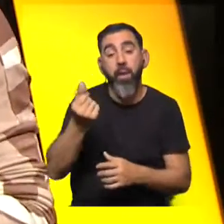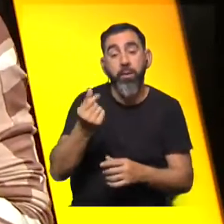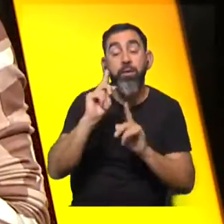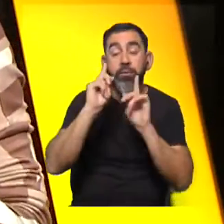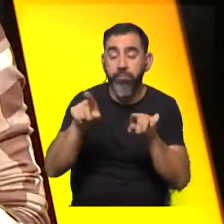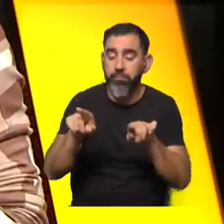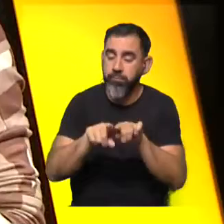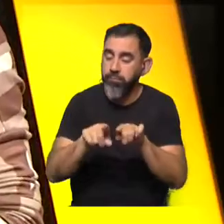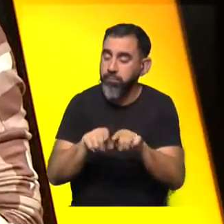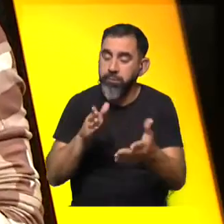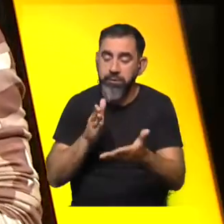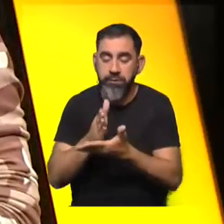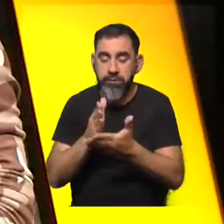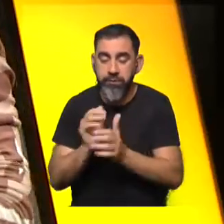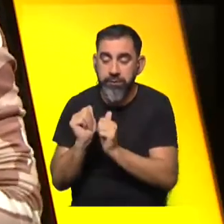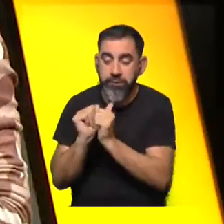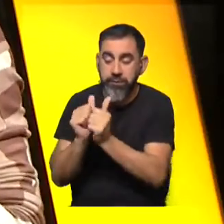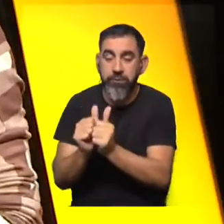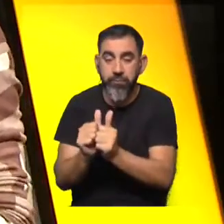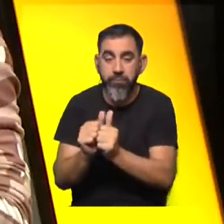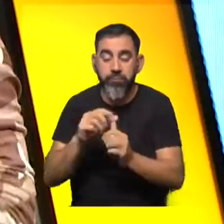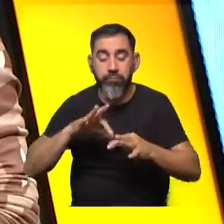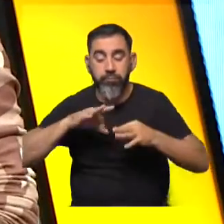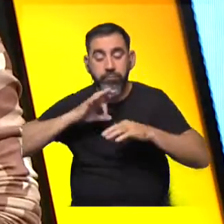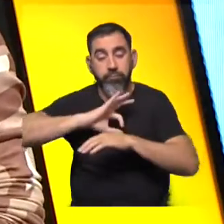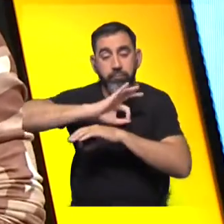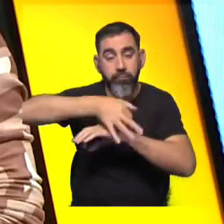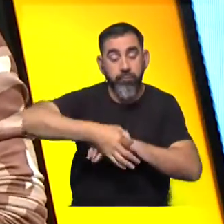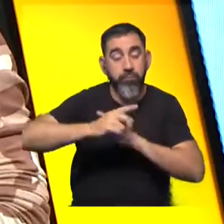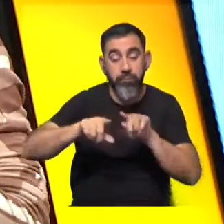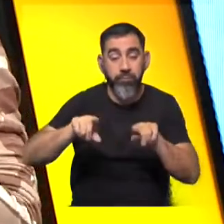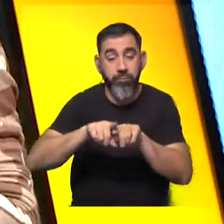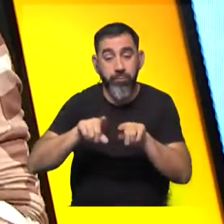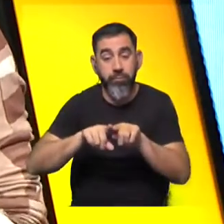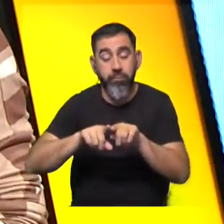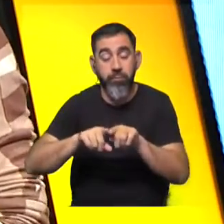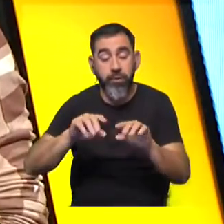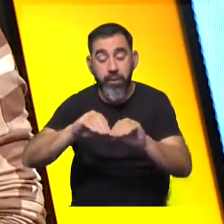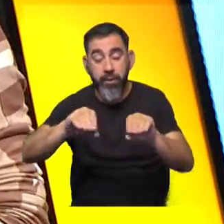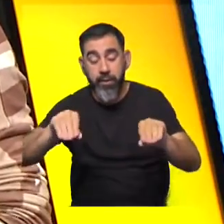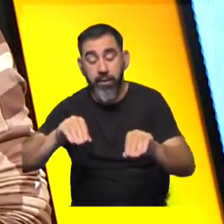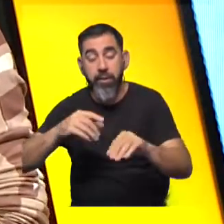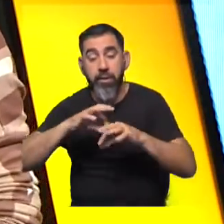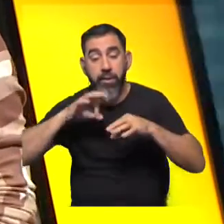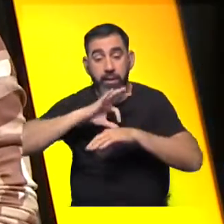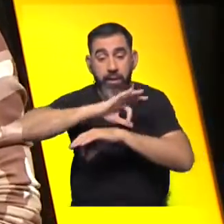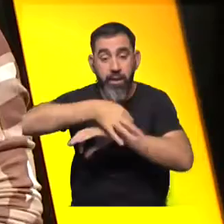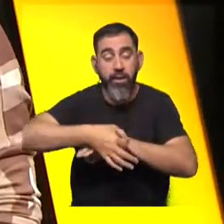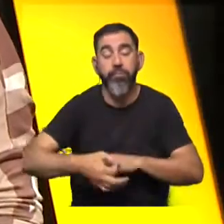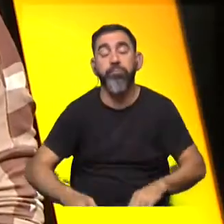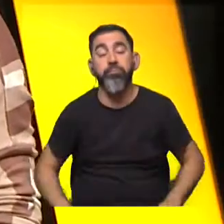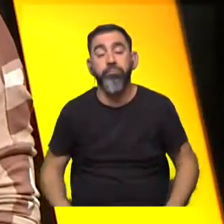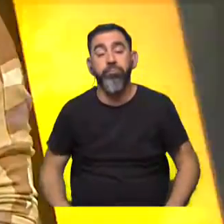acompañan siempre a la alhaja, y también tienen que ver con esta geología en la joyería. Esto es lo que vamos a ver en esta